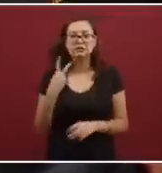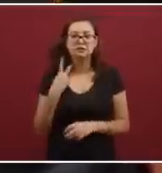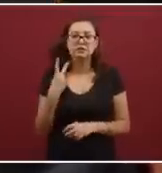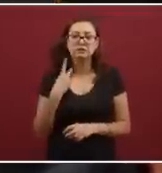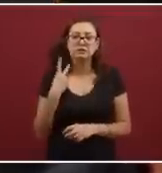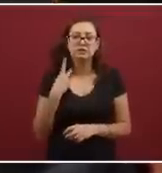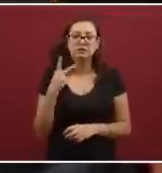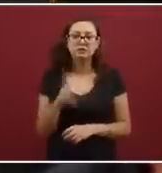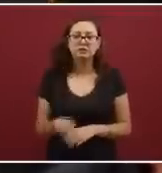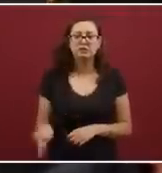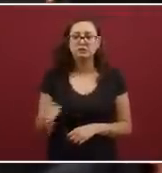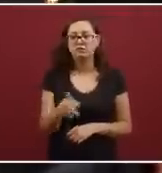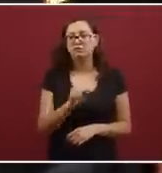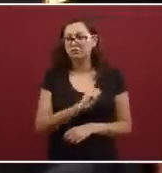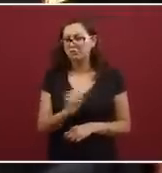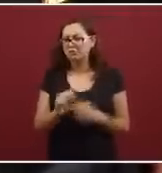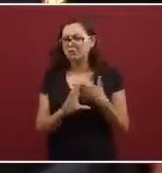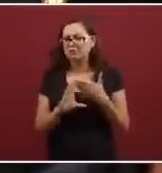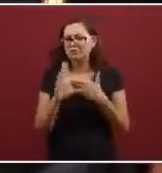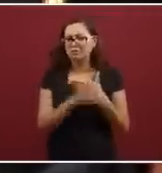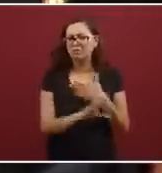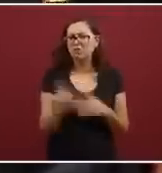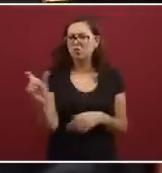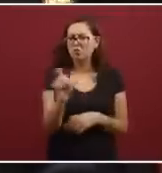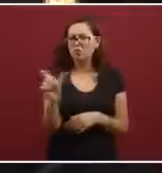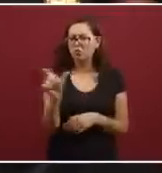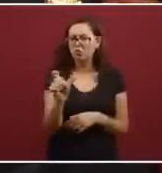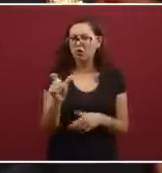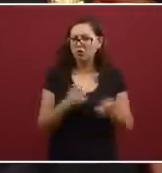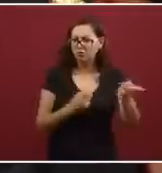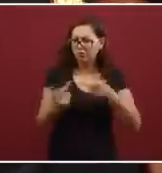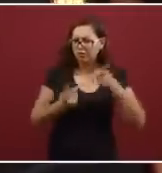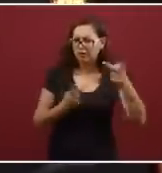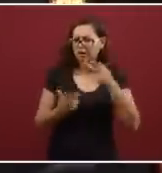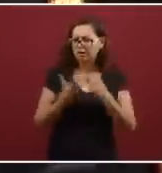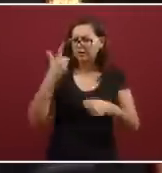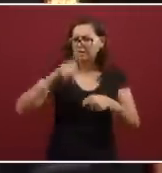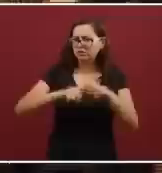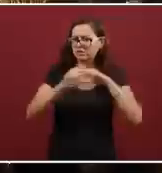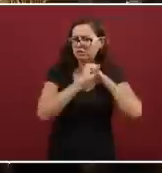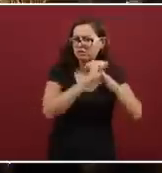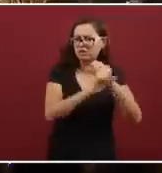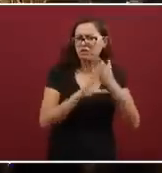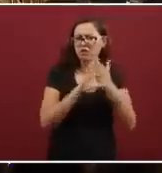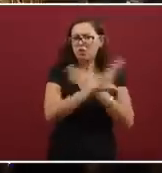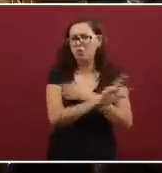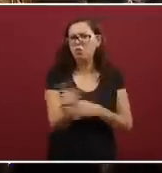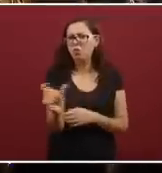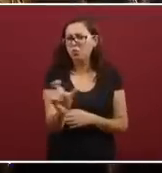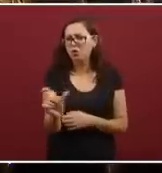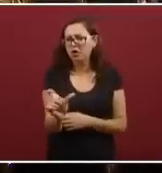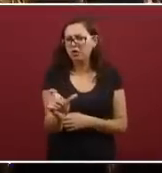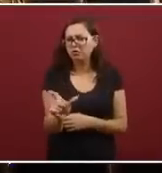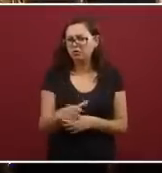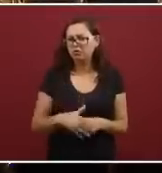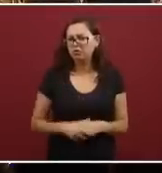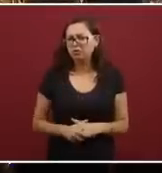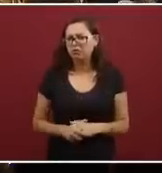para combatir ese delito, ¿sabe cuándo va a salir, por ejemplo, el Plan Nacional contra la Trata? Sí,